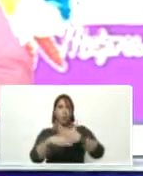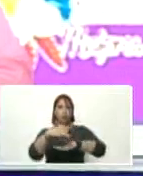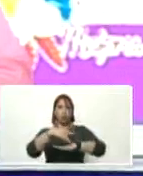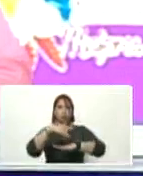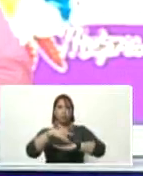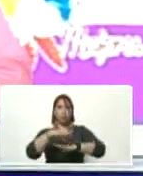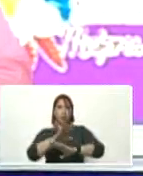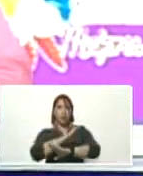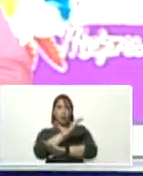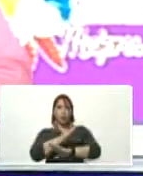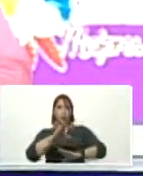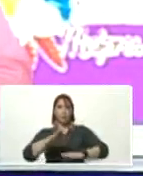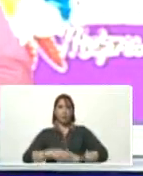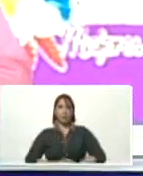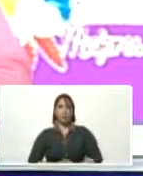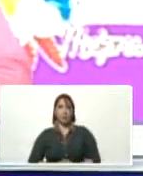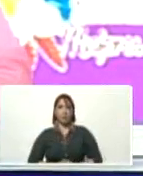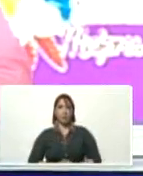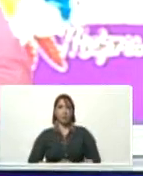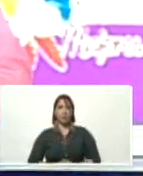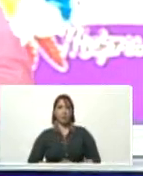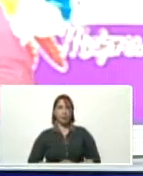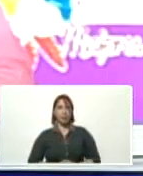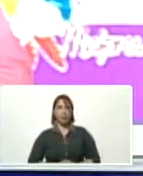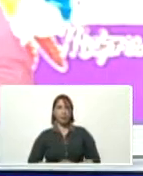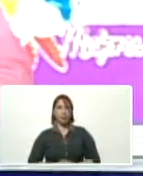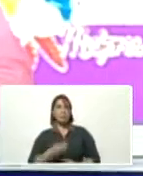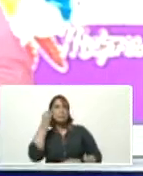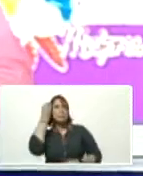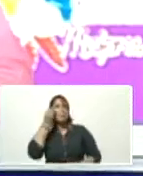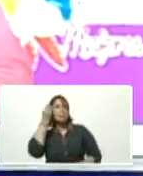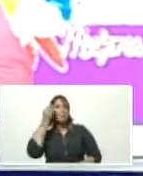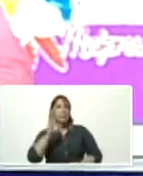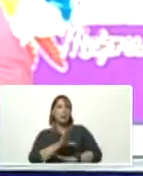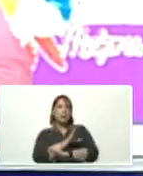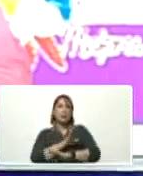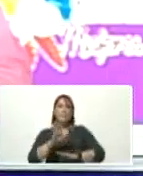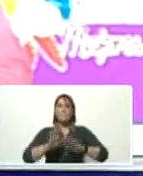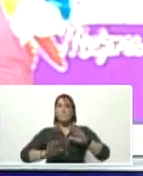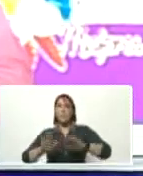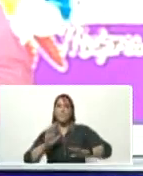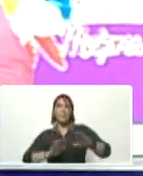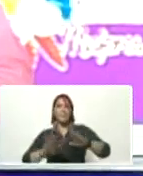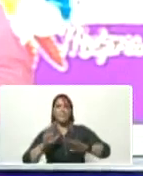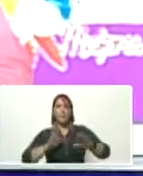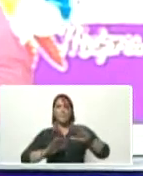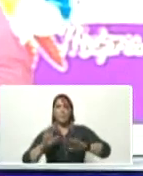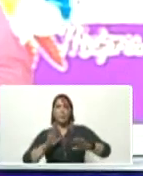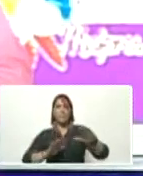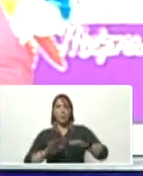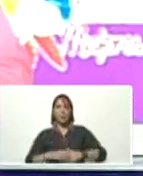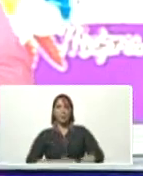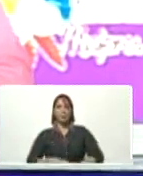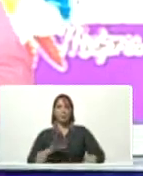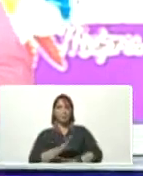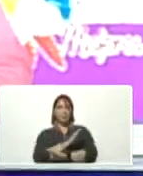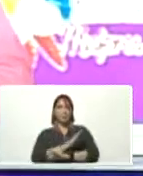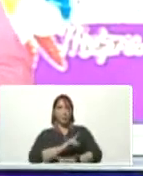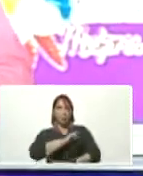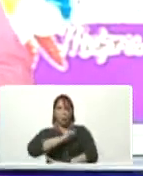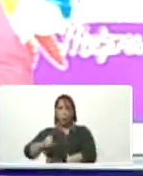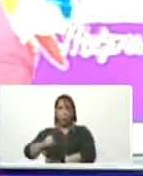canción. Adivinen cómo se llama la canción, en ritmo de calipso. La canción La que